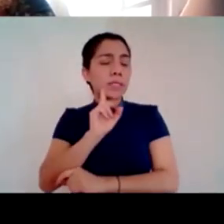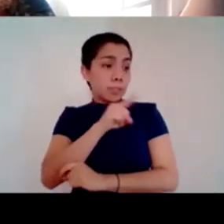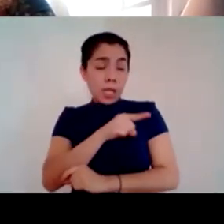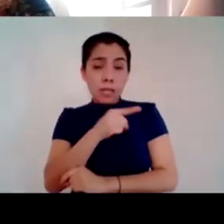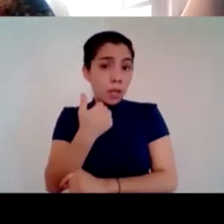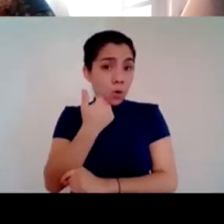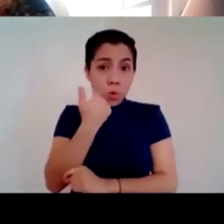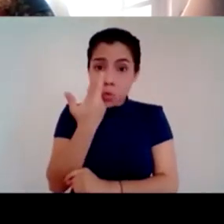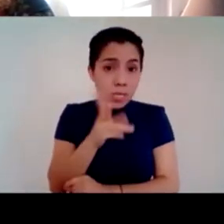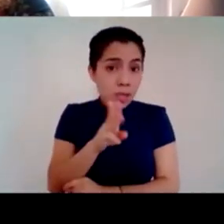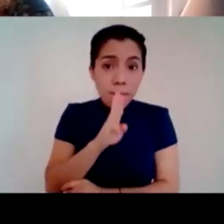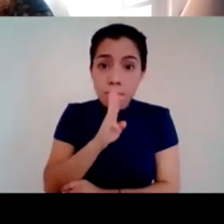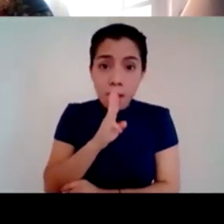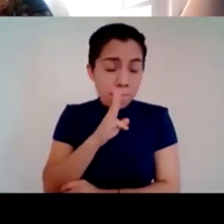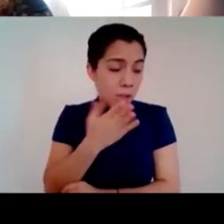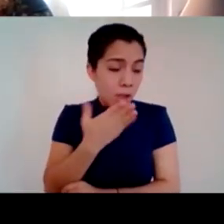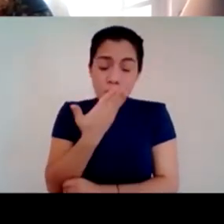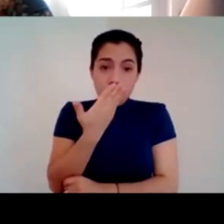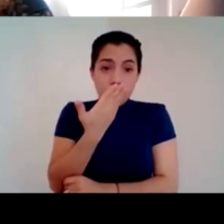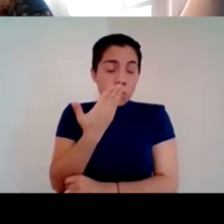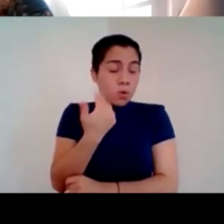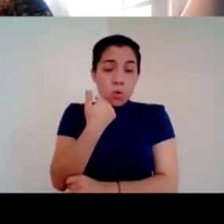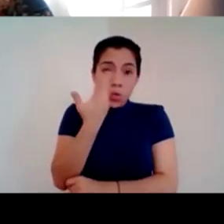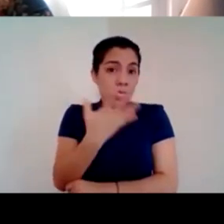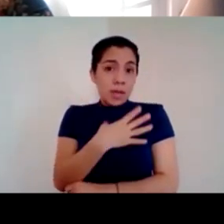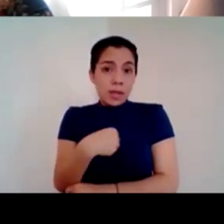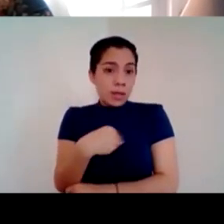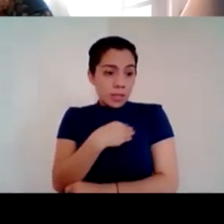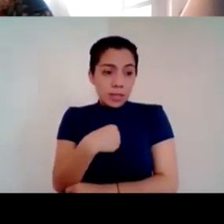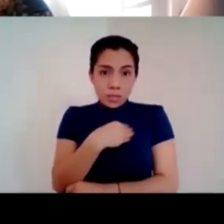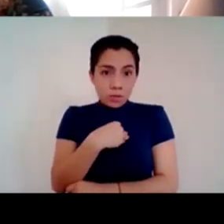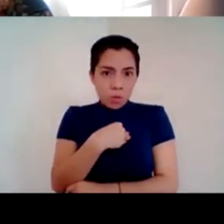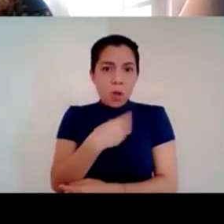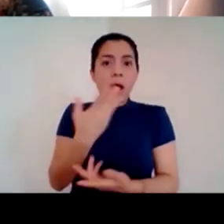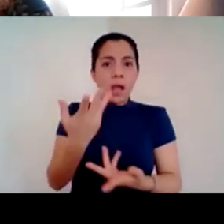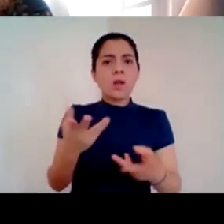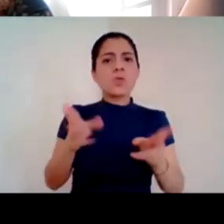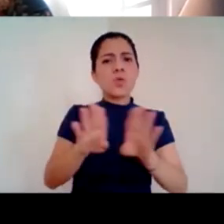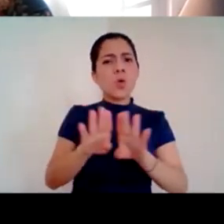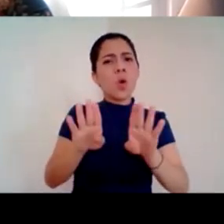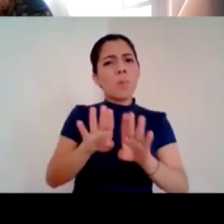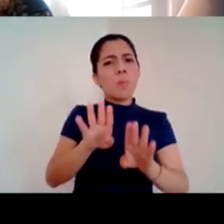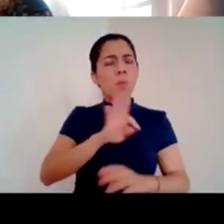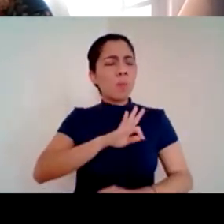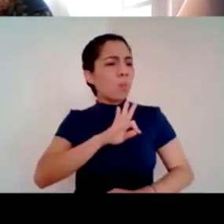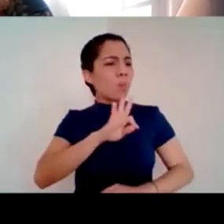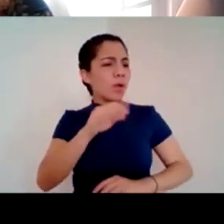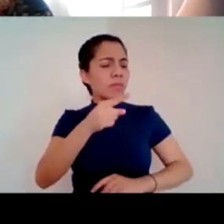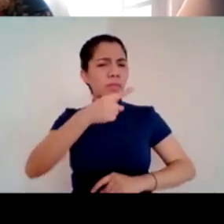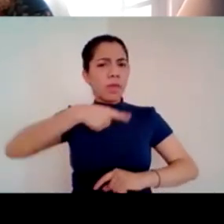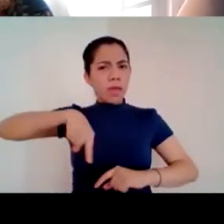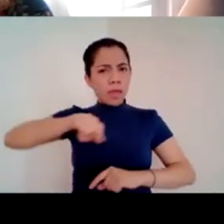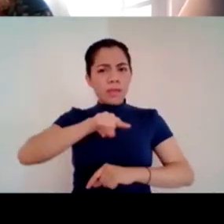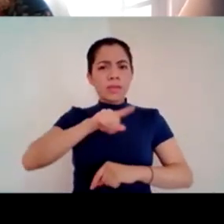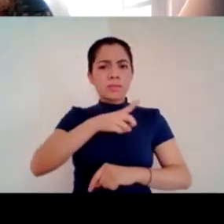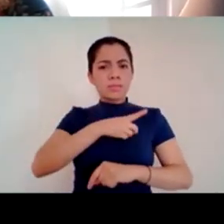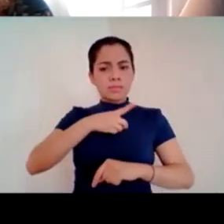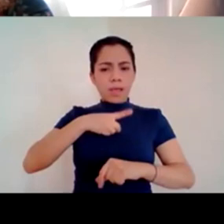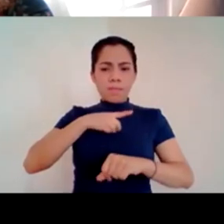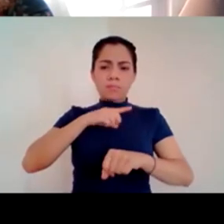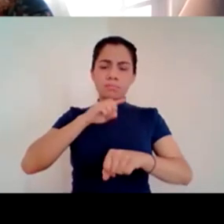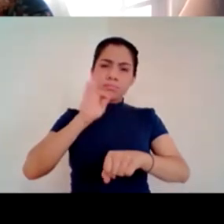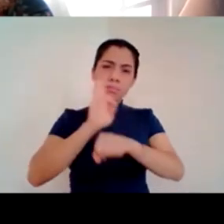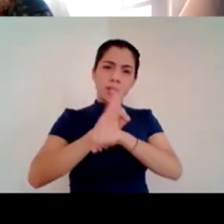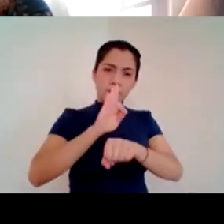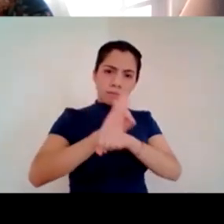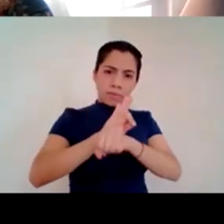ser madres porque es un compromiso para toda la vida si exige una entrega y una cantidad de